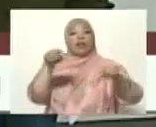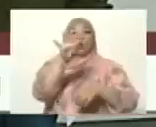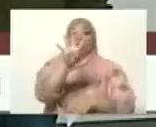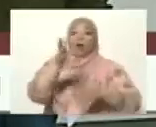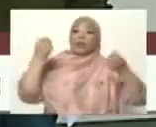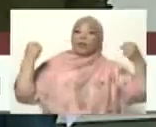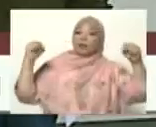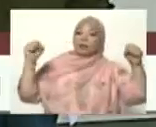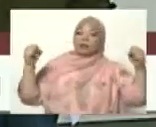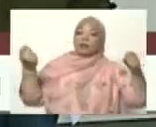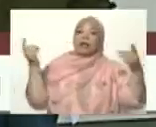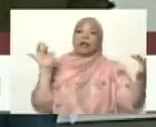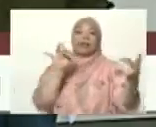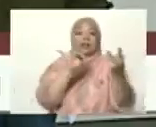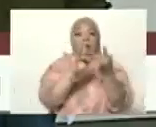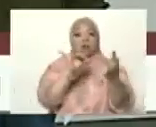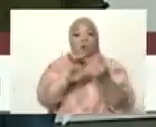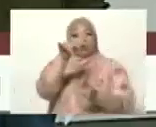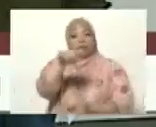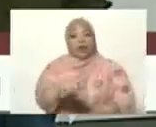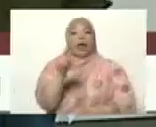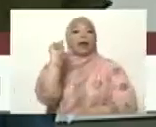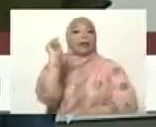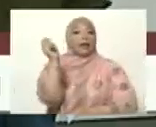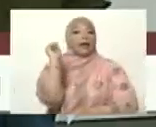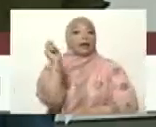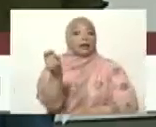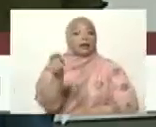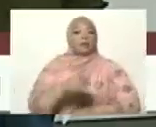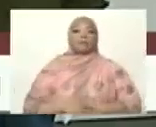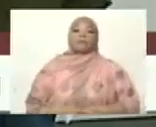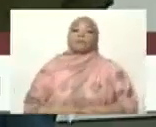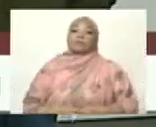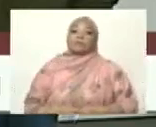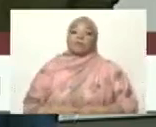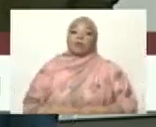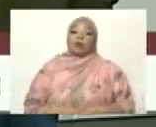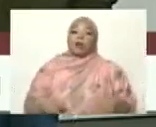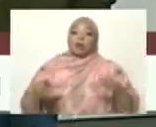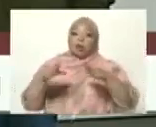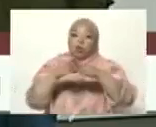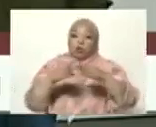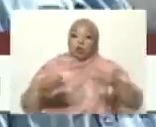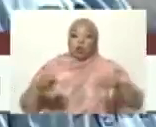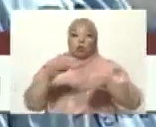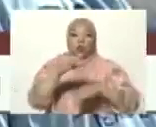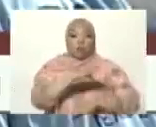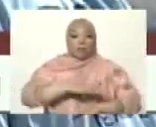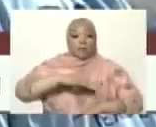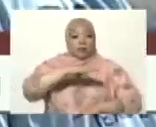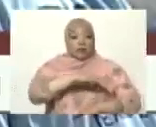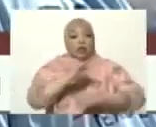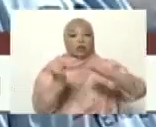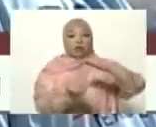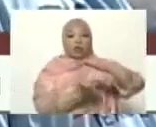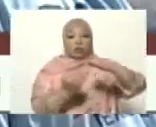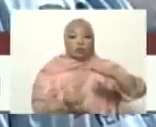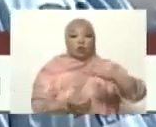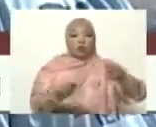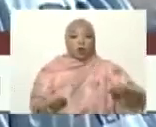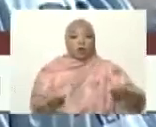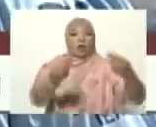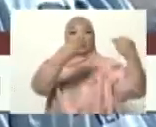activadas directamente en esta tarea. Y todos los ministerios encargados con tareas, con responsabilidad